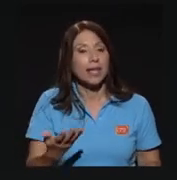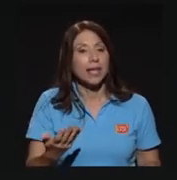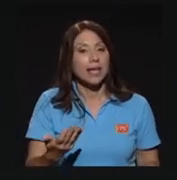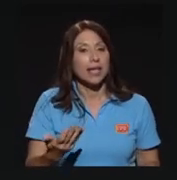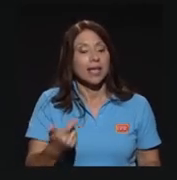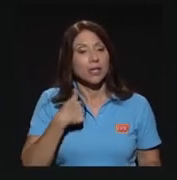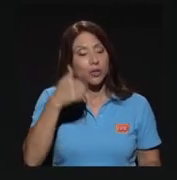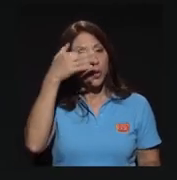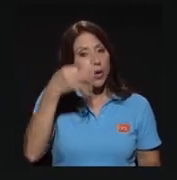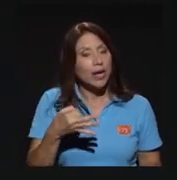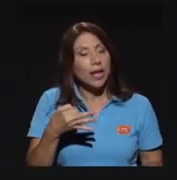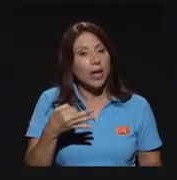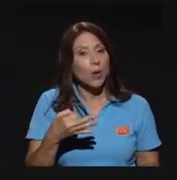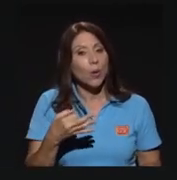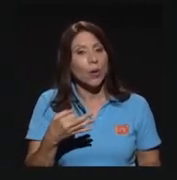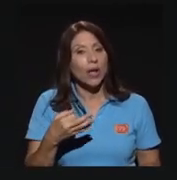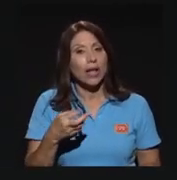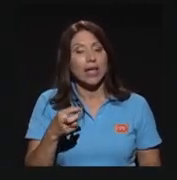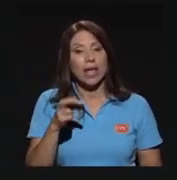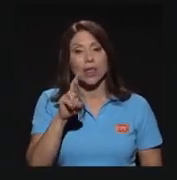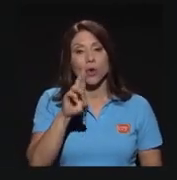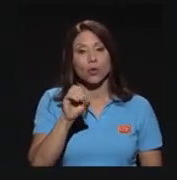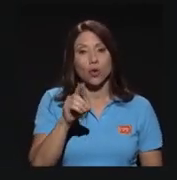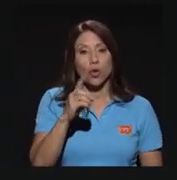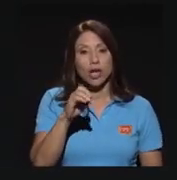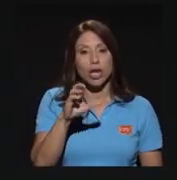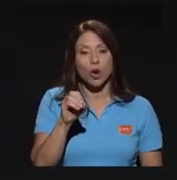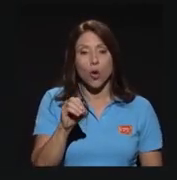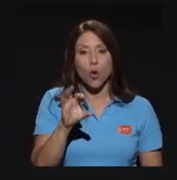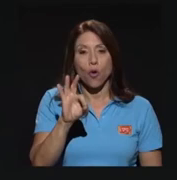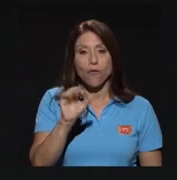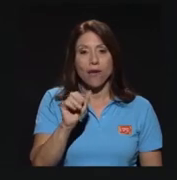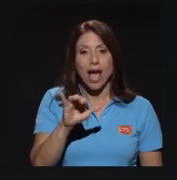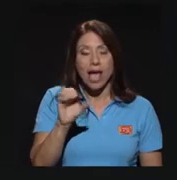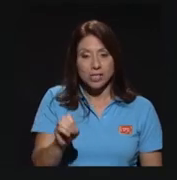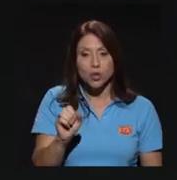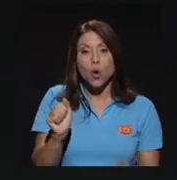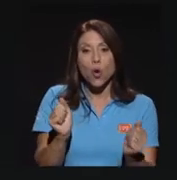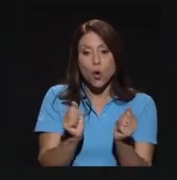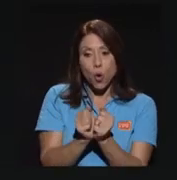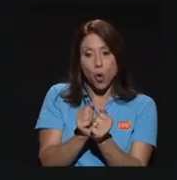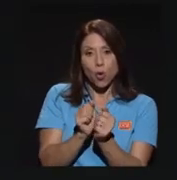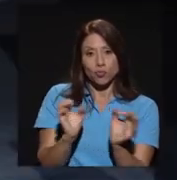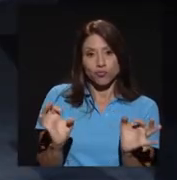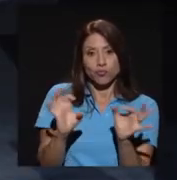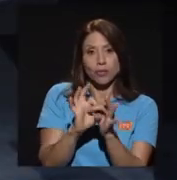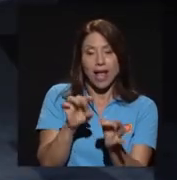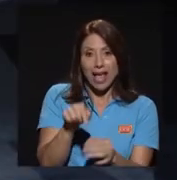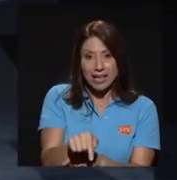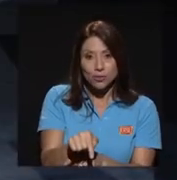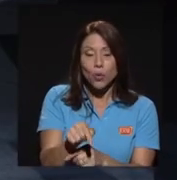yo creo que don rodrigo estaría muy preocupado si claro